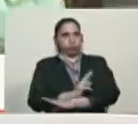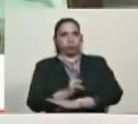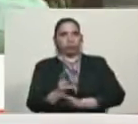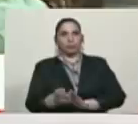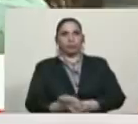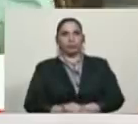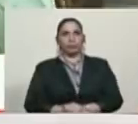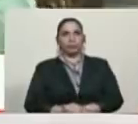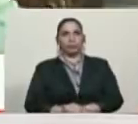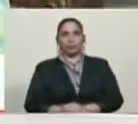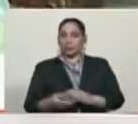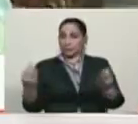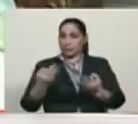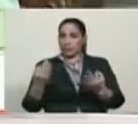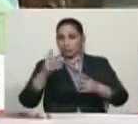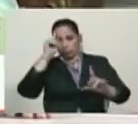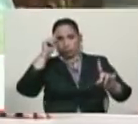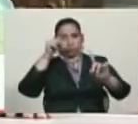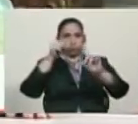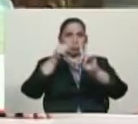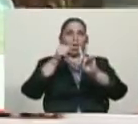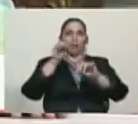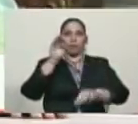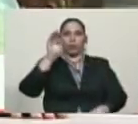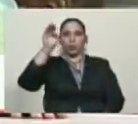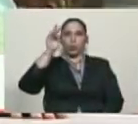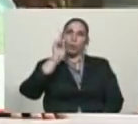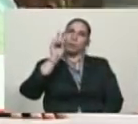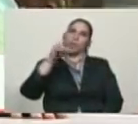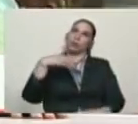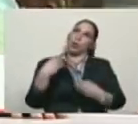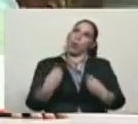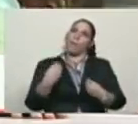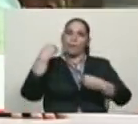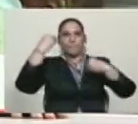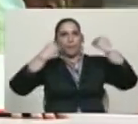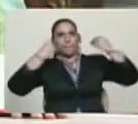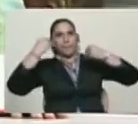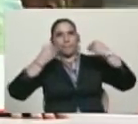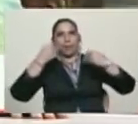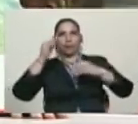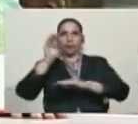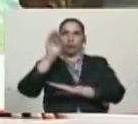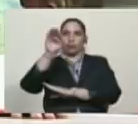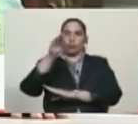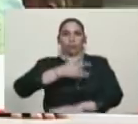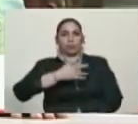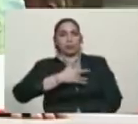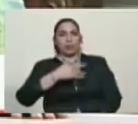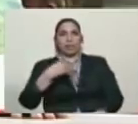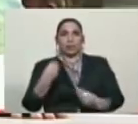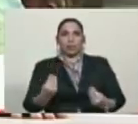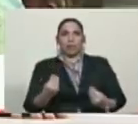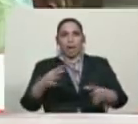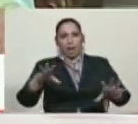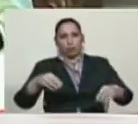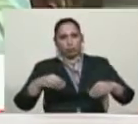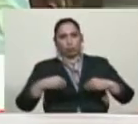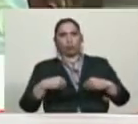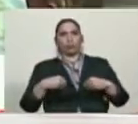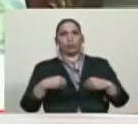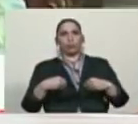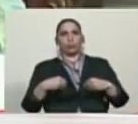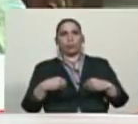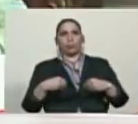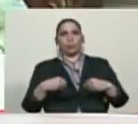eso sí siempre proyectándose hacia el futuro quien se siente quien se asume y que